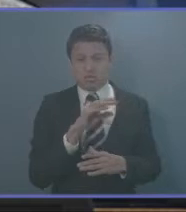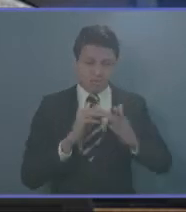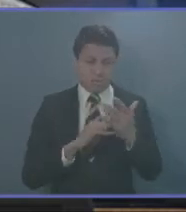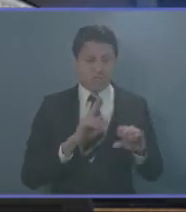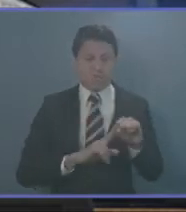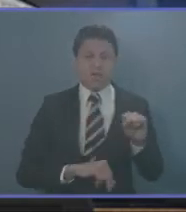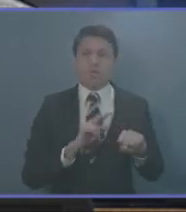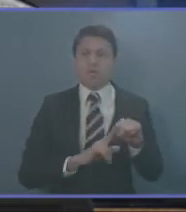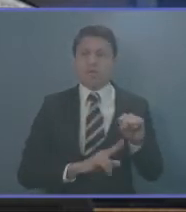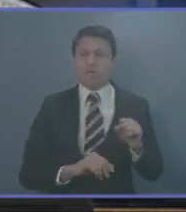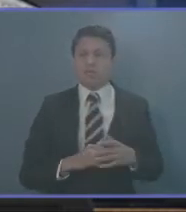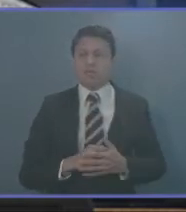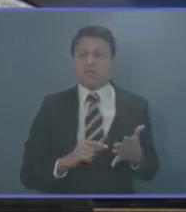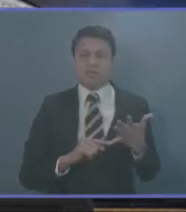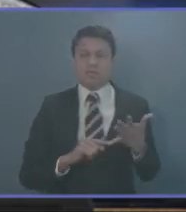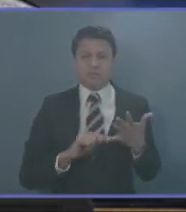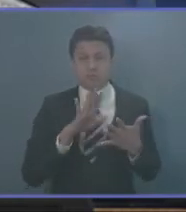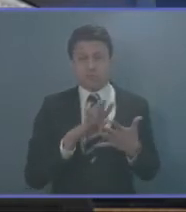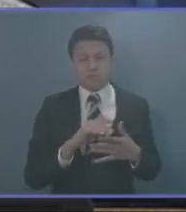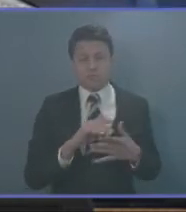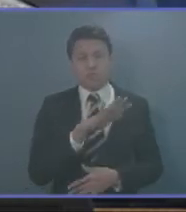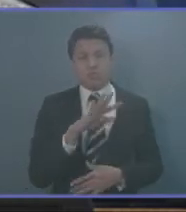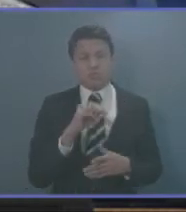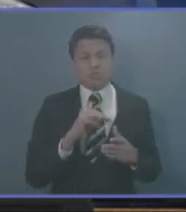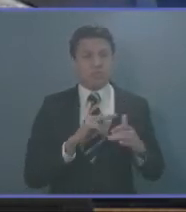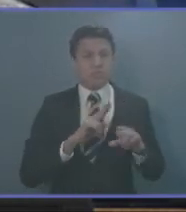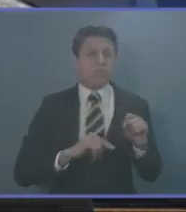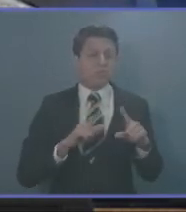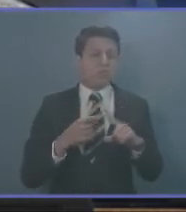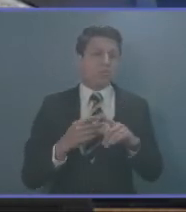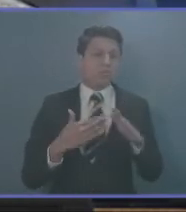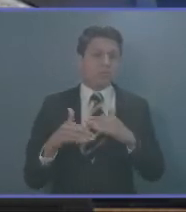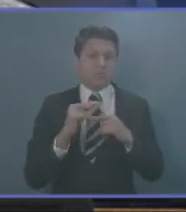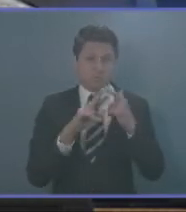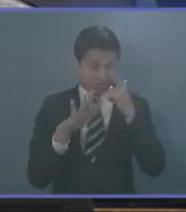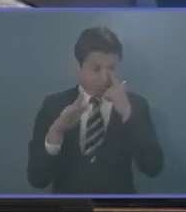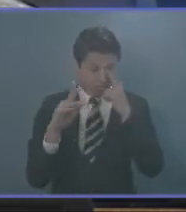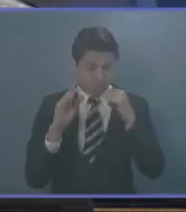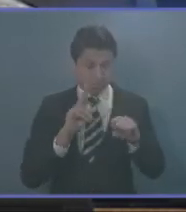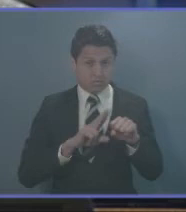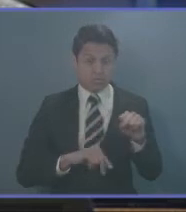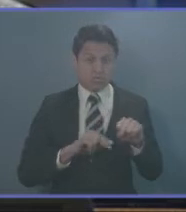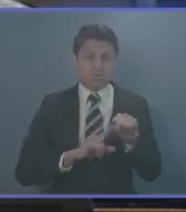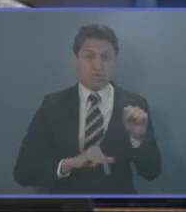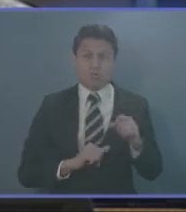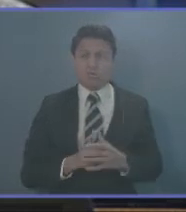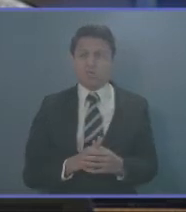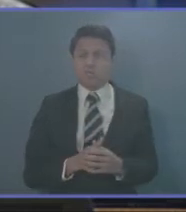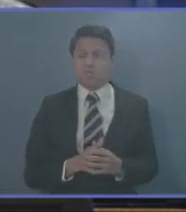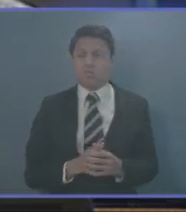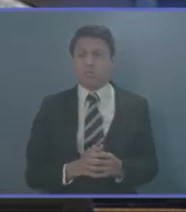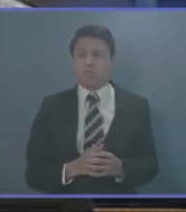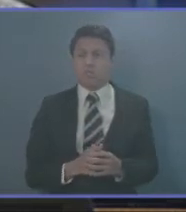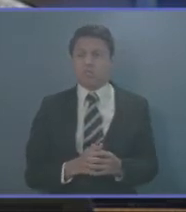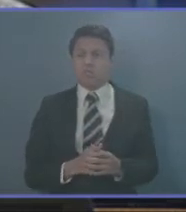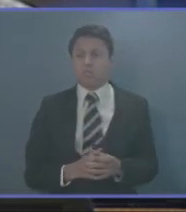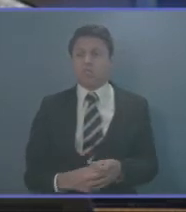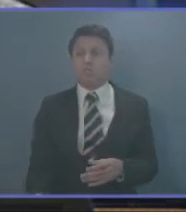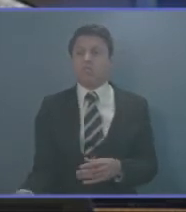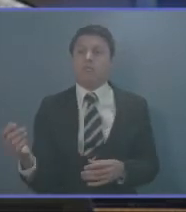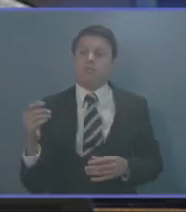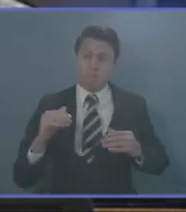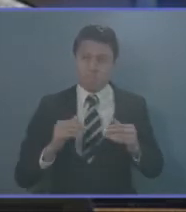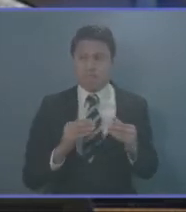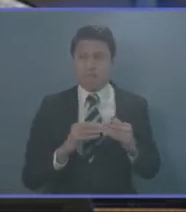dólares. 5. De 150 mil dólares a más, 25 dólares como cuota fija, más adicional por cada millar o